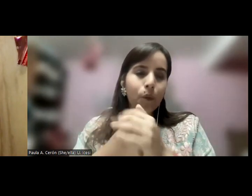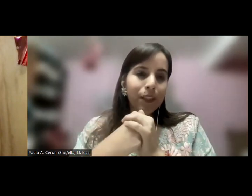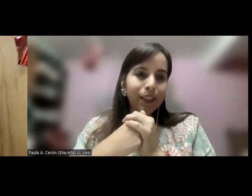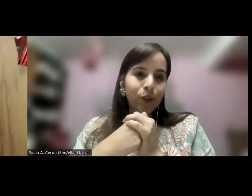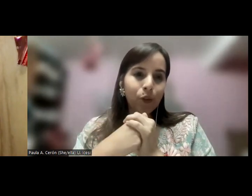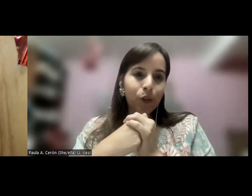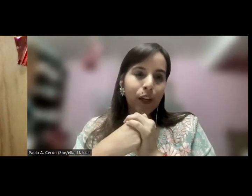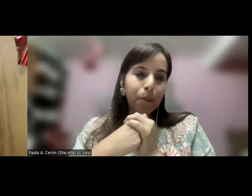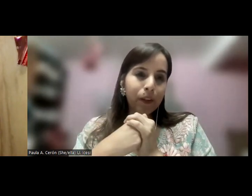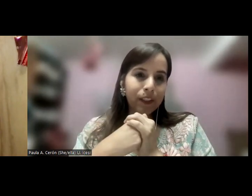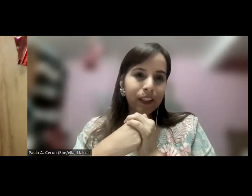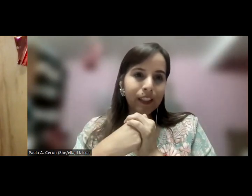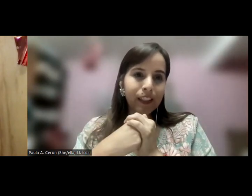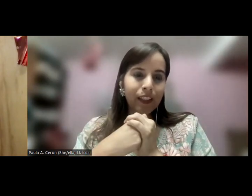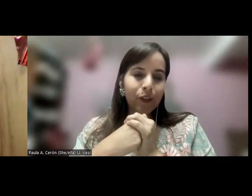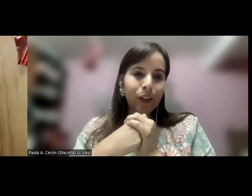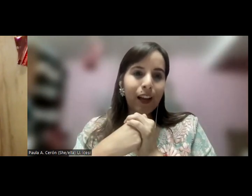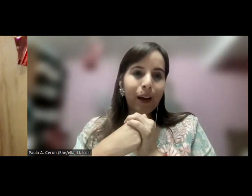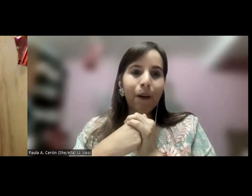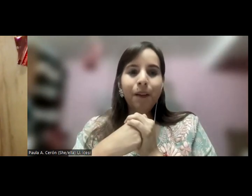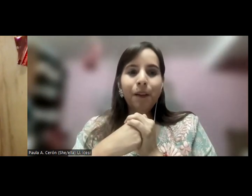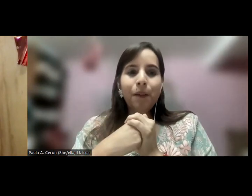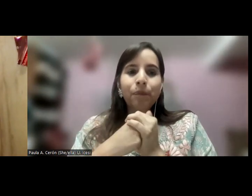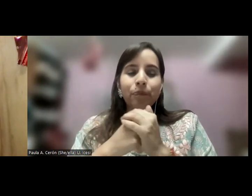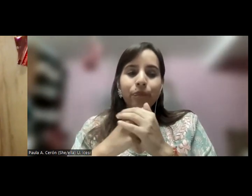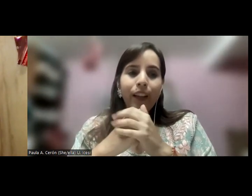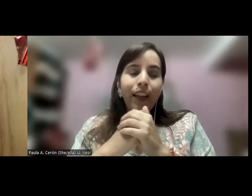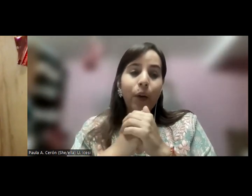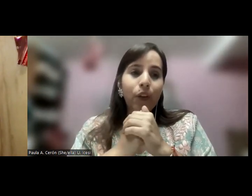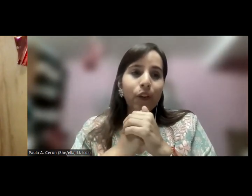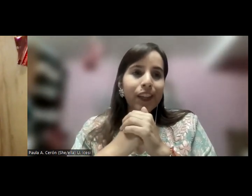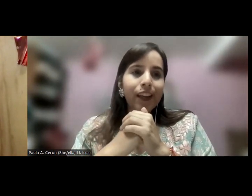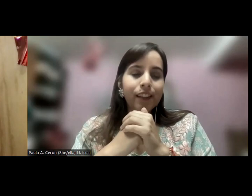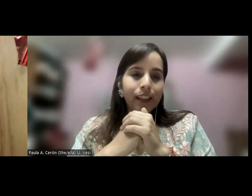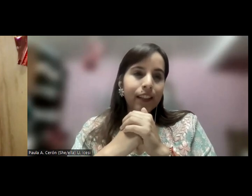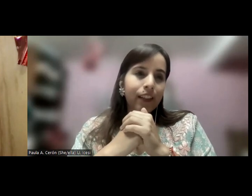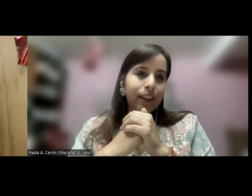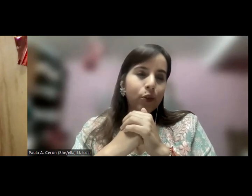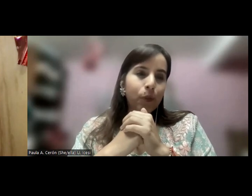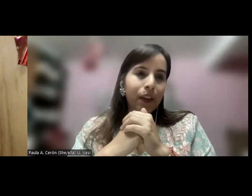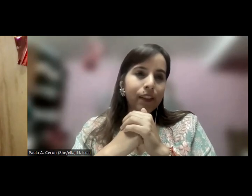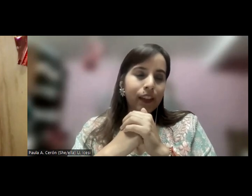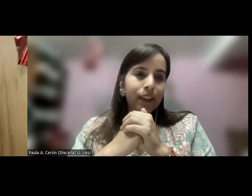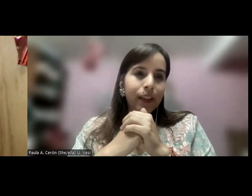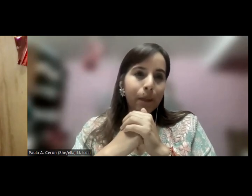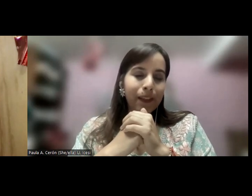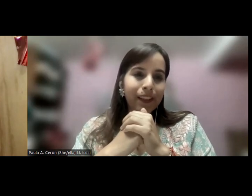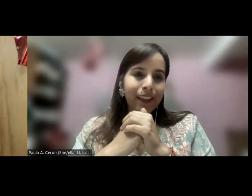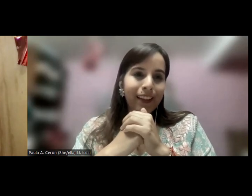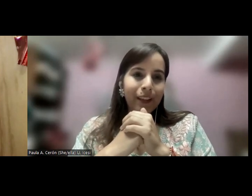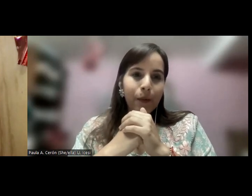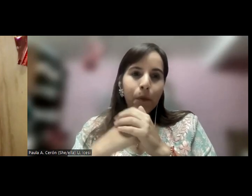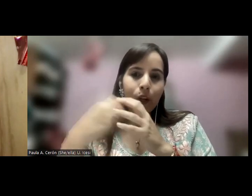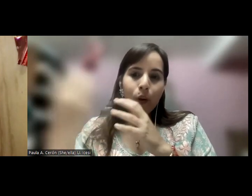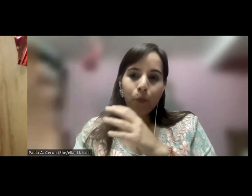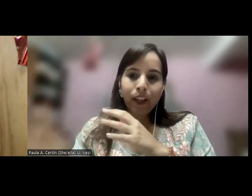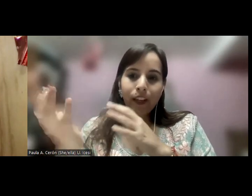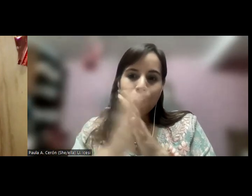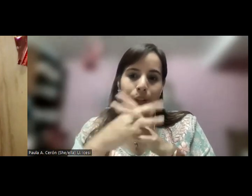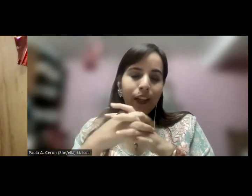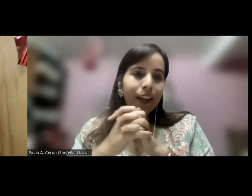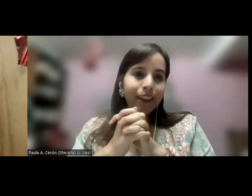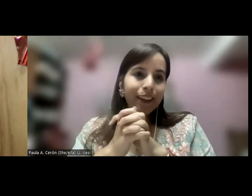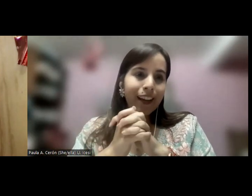a este conversatorio y a la apuesta que está haciendo la la universidad y a través de su maestría en discapacidad pueden